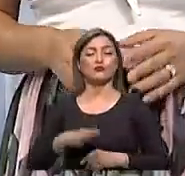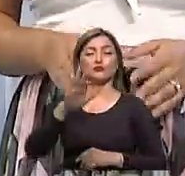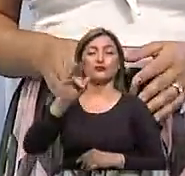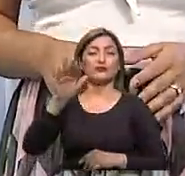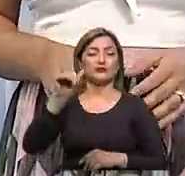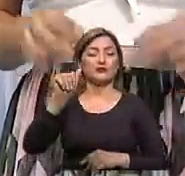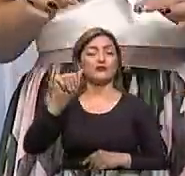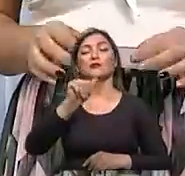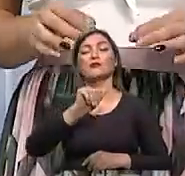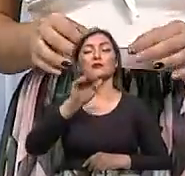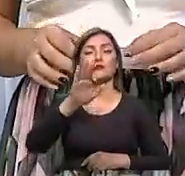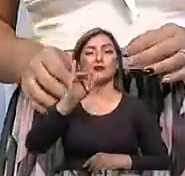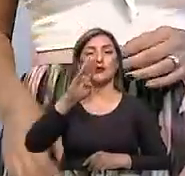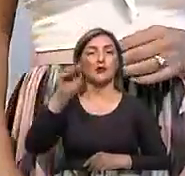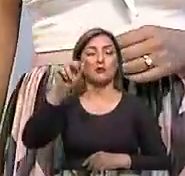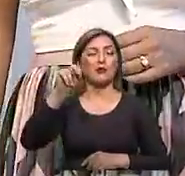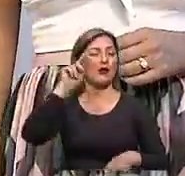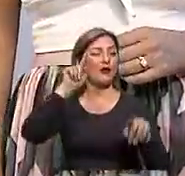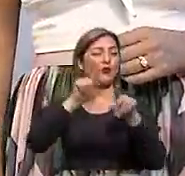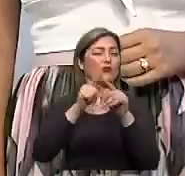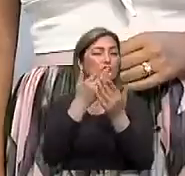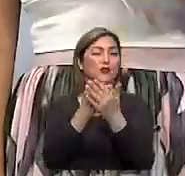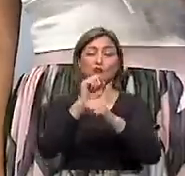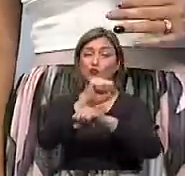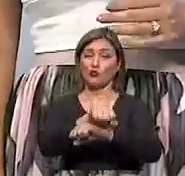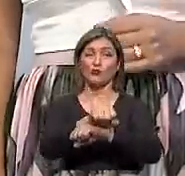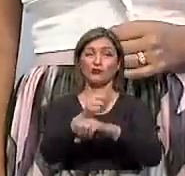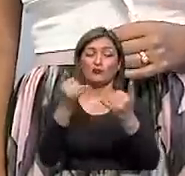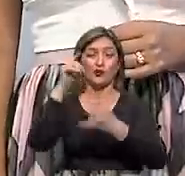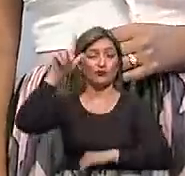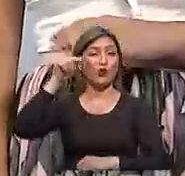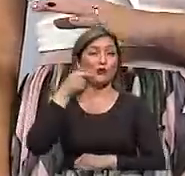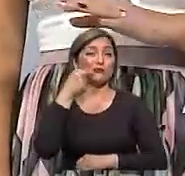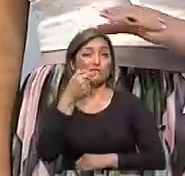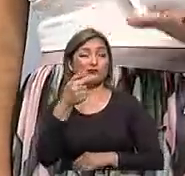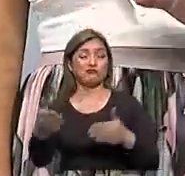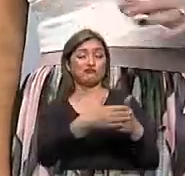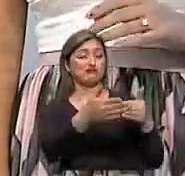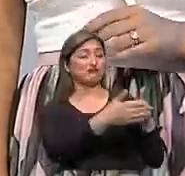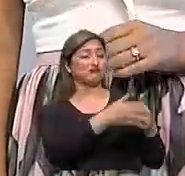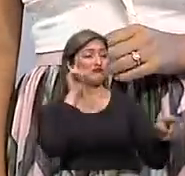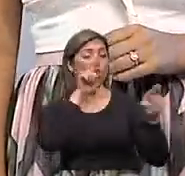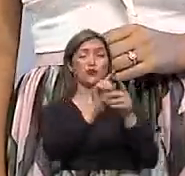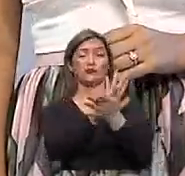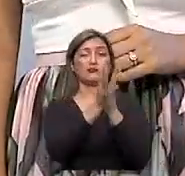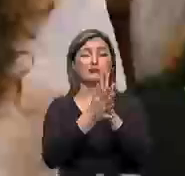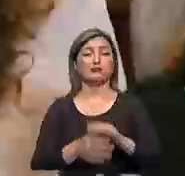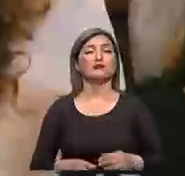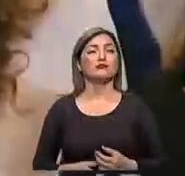se ha consensuado esta propuesta, aunque también rechaza que desde ya el gobierno cierre toda posibilidad de